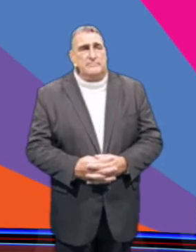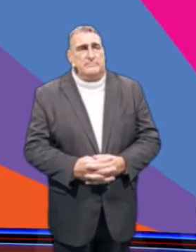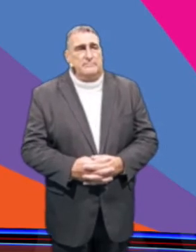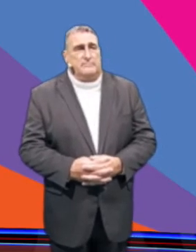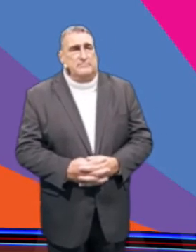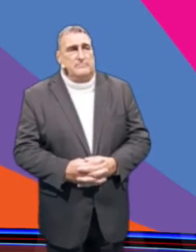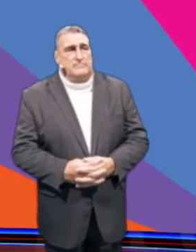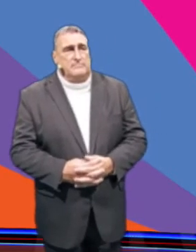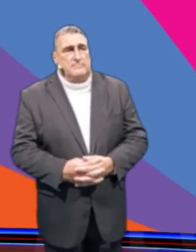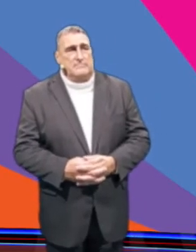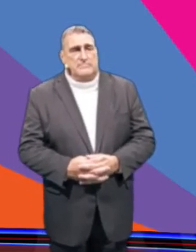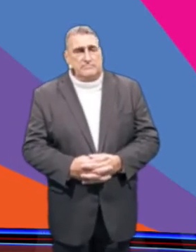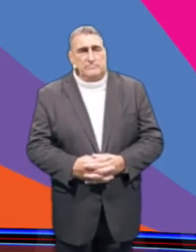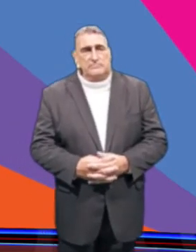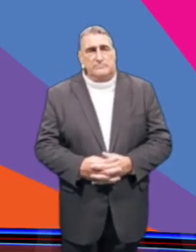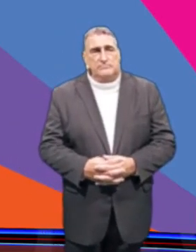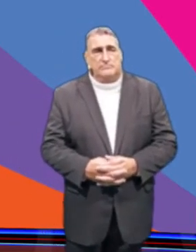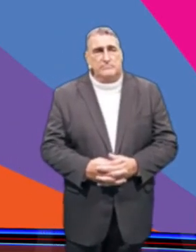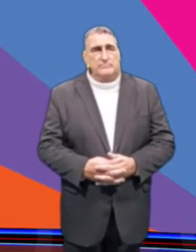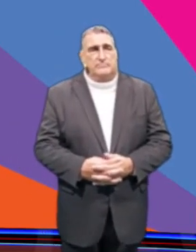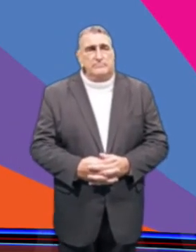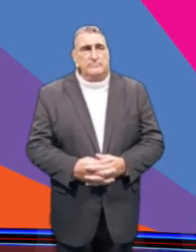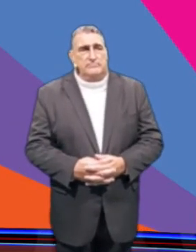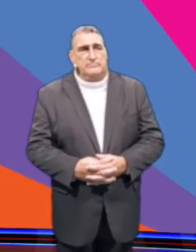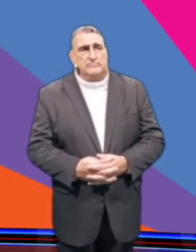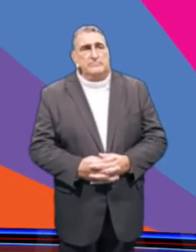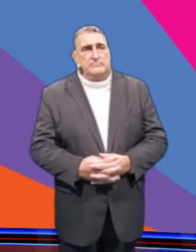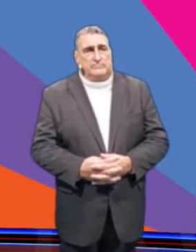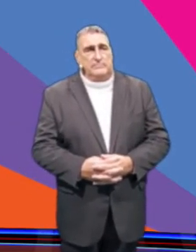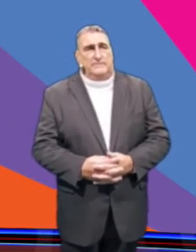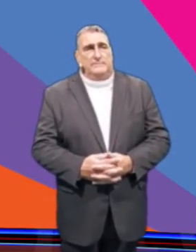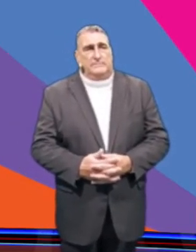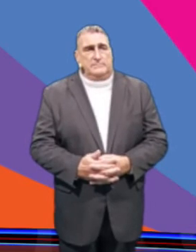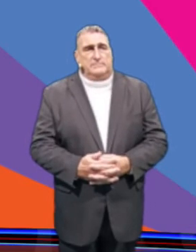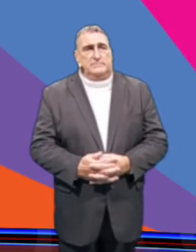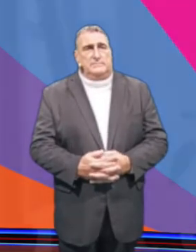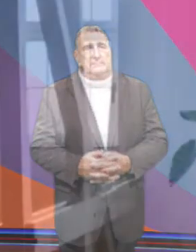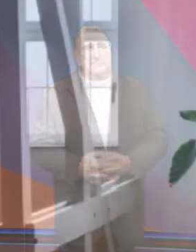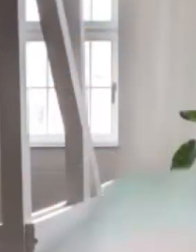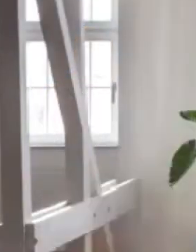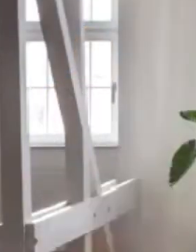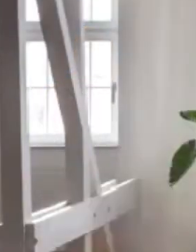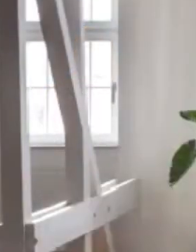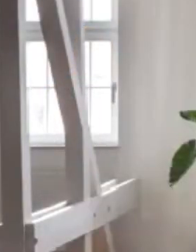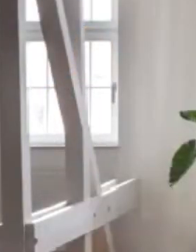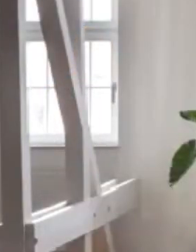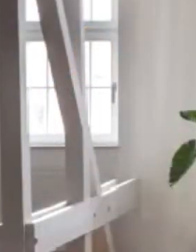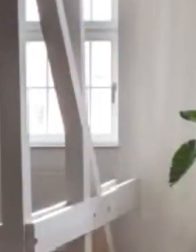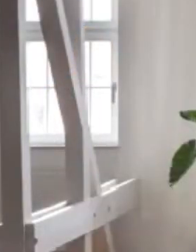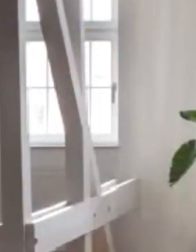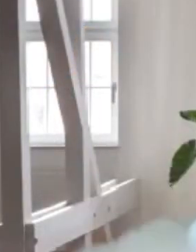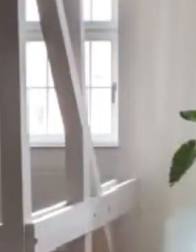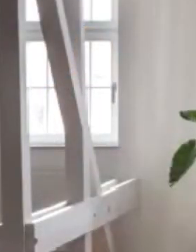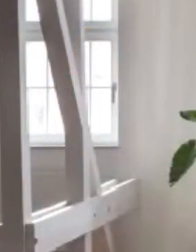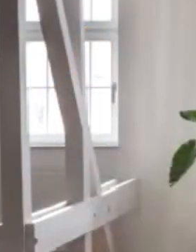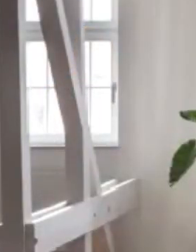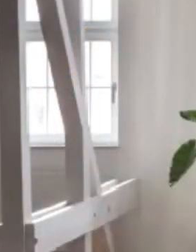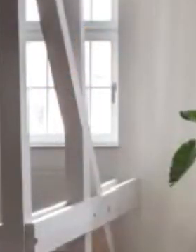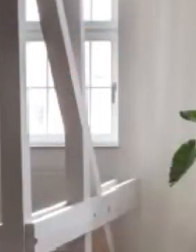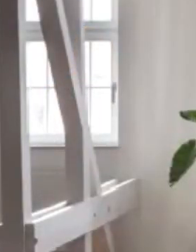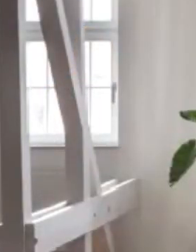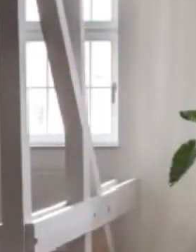una persona que lo necesita. Y la persona se muere. Y no nos No. damos cuenta, se lo ponemos a otro, se muere. se lo ponemos otro y se